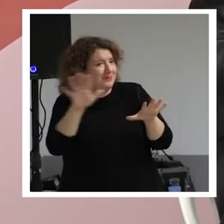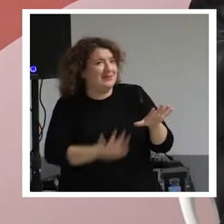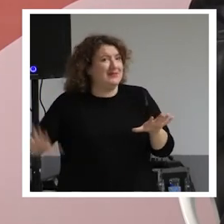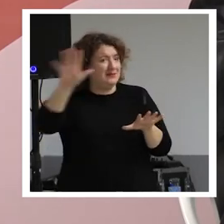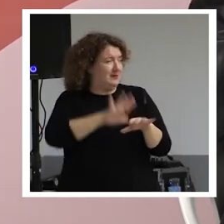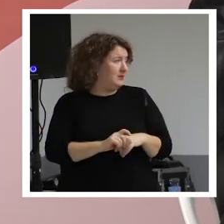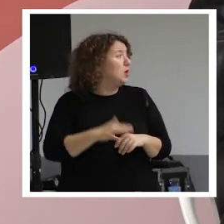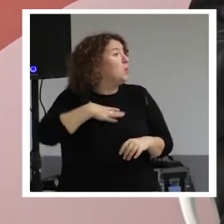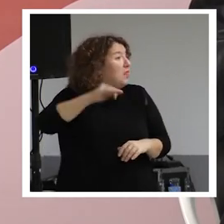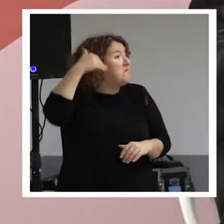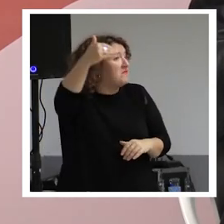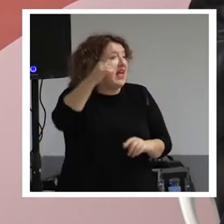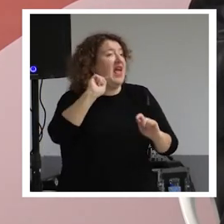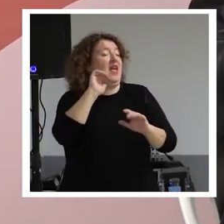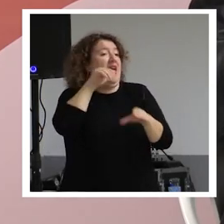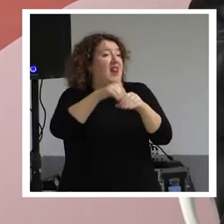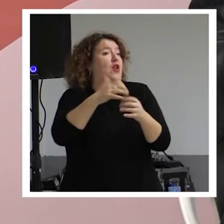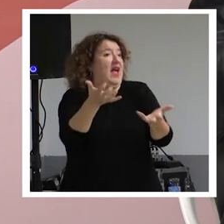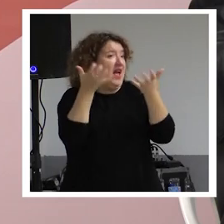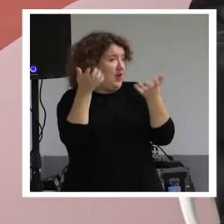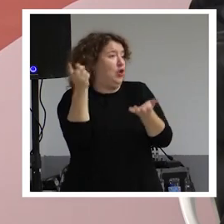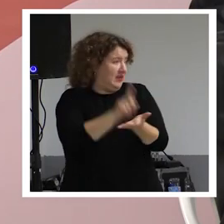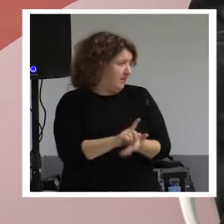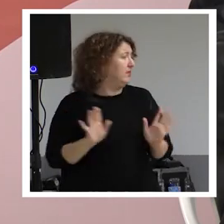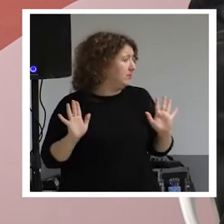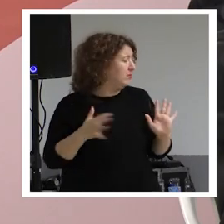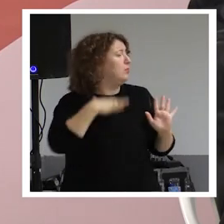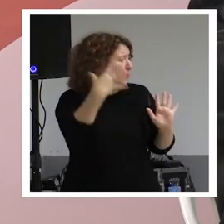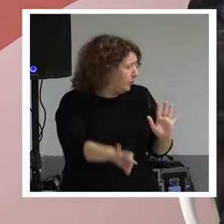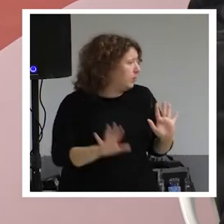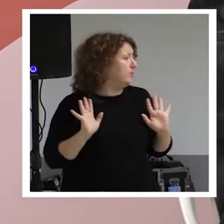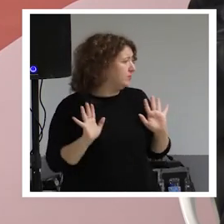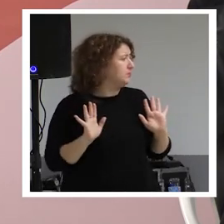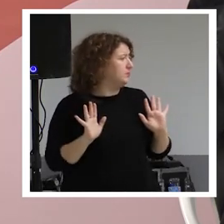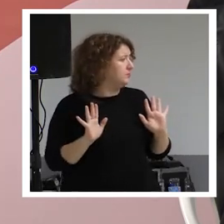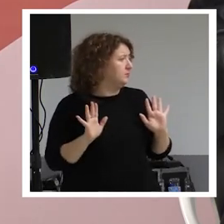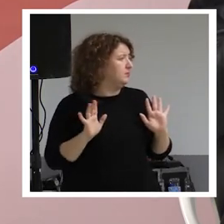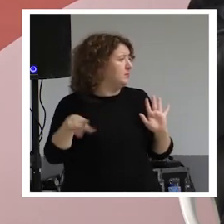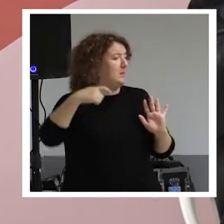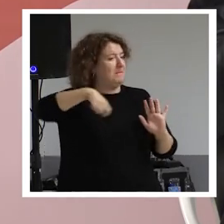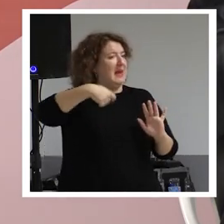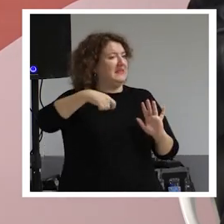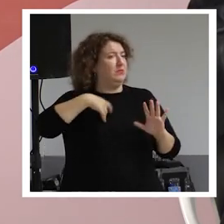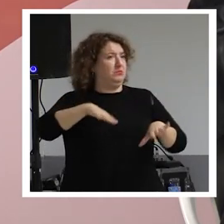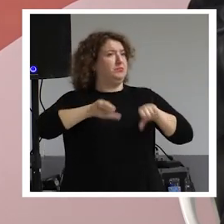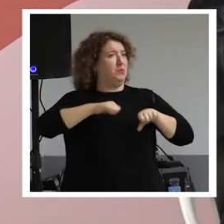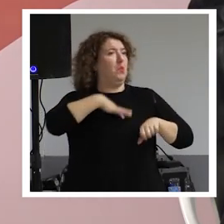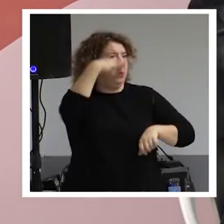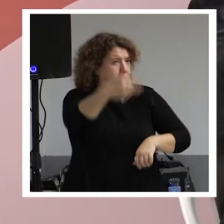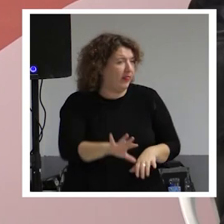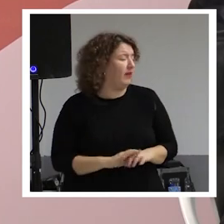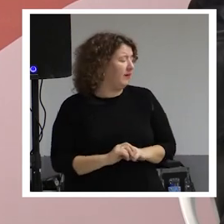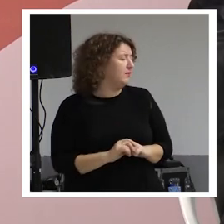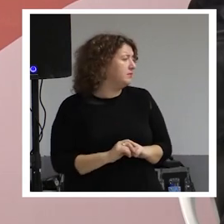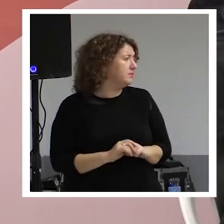dada esta estructura uno podría pensar que bueno que eso es lo que garantiza la supervivencia del partido y además el éxito no porque es probable que en la próxima